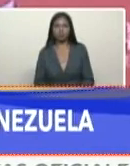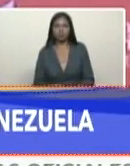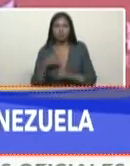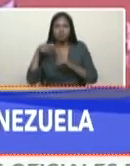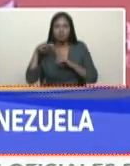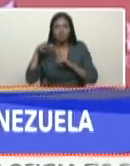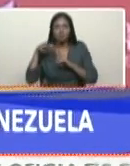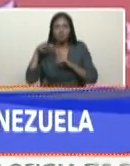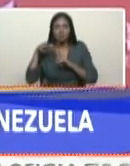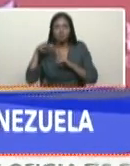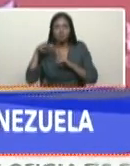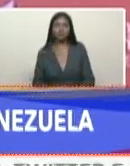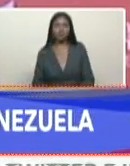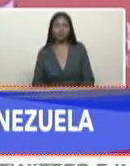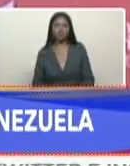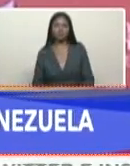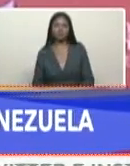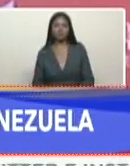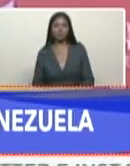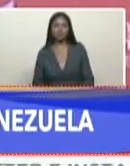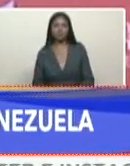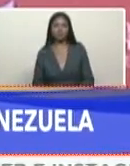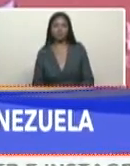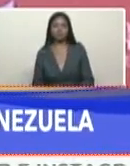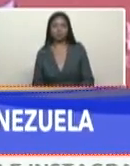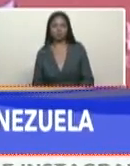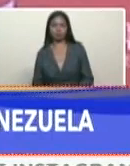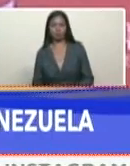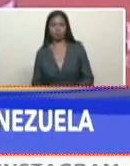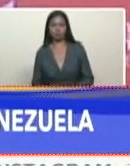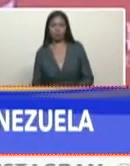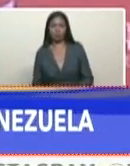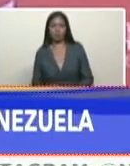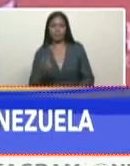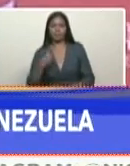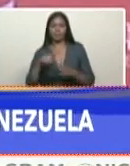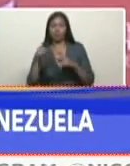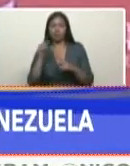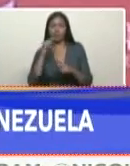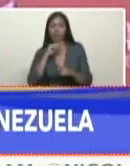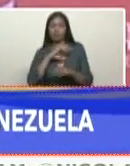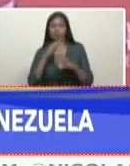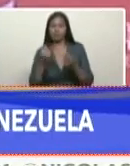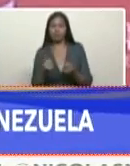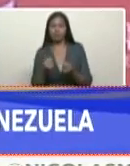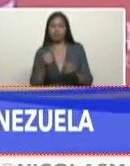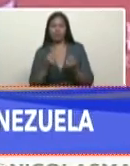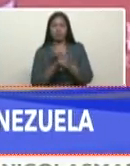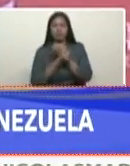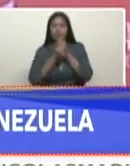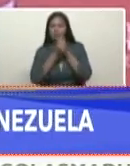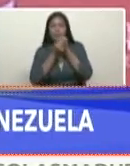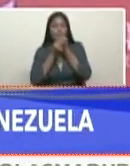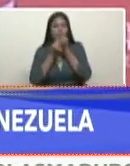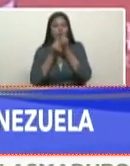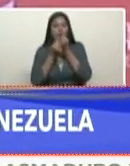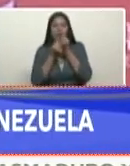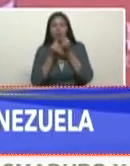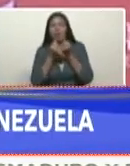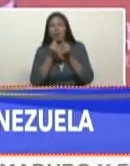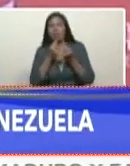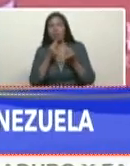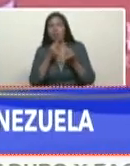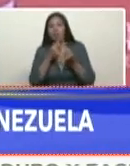Conspiraciones, pero también tenemos la fuerza más grande que pueda mover un pueblo, la fuerza del amor, la fuerza de la